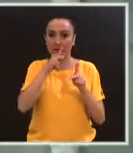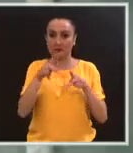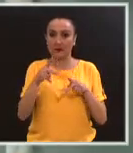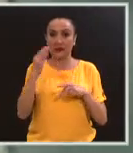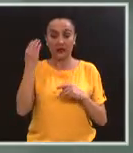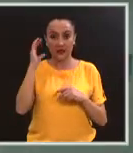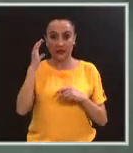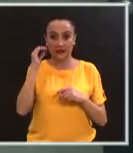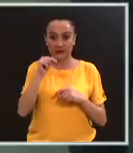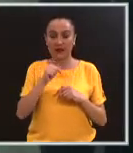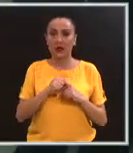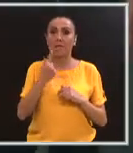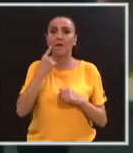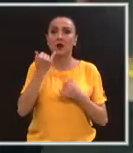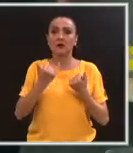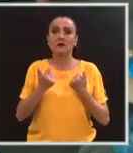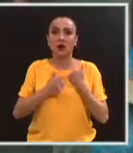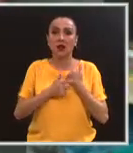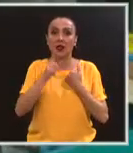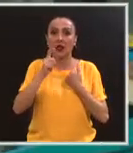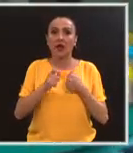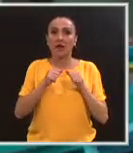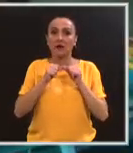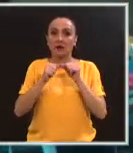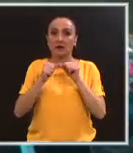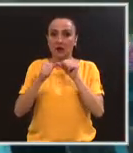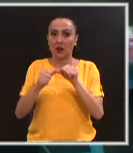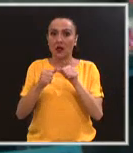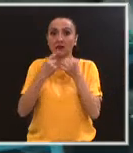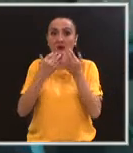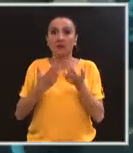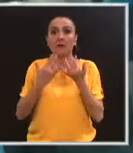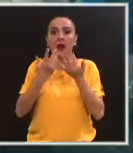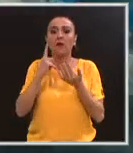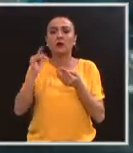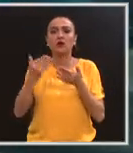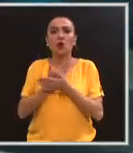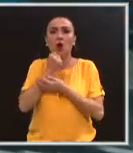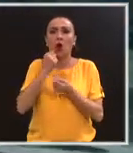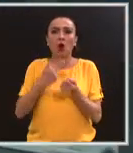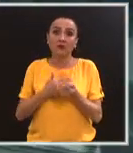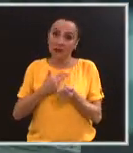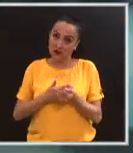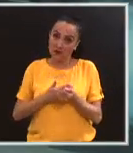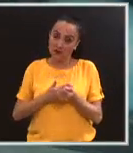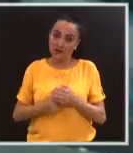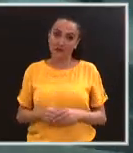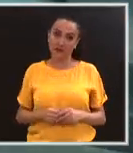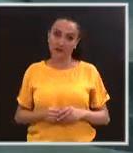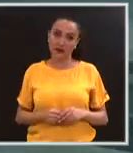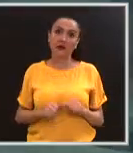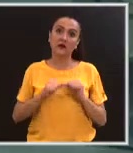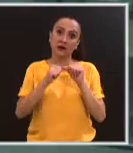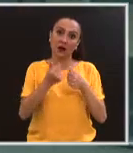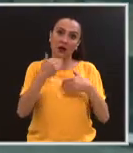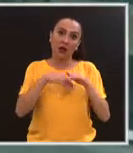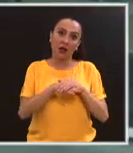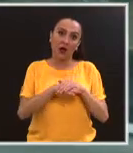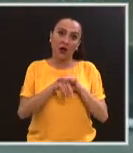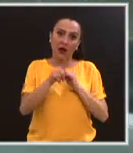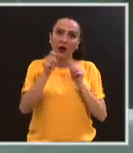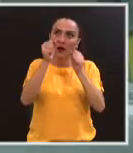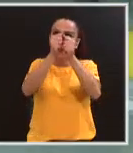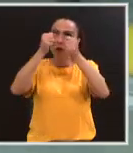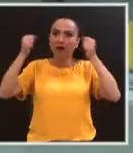cartagineses es que por el momento deberán de seguir esperando por ese nuevo hospital y seguir ingresando por estas